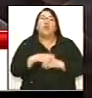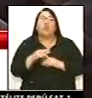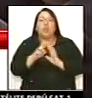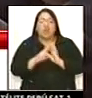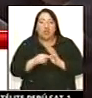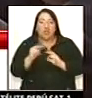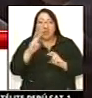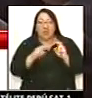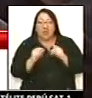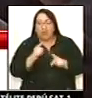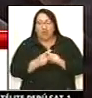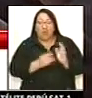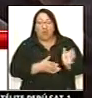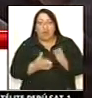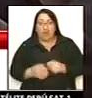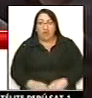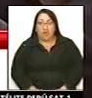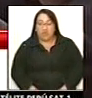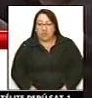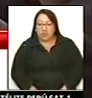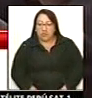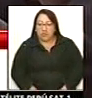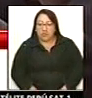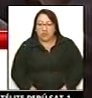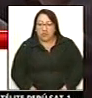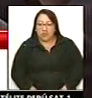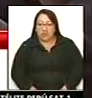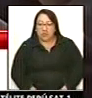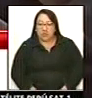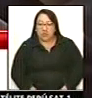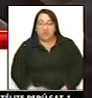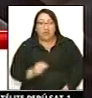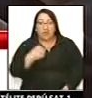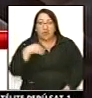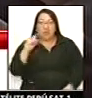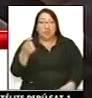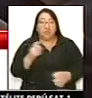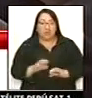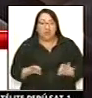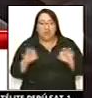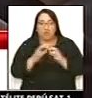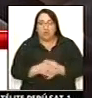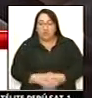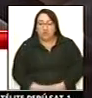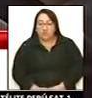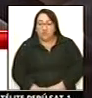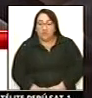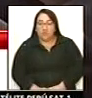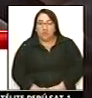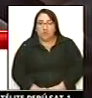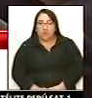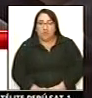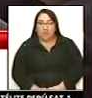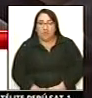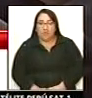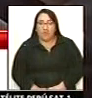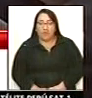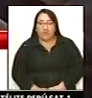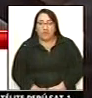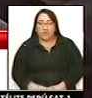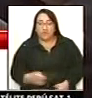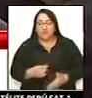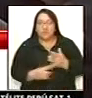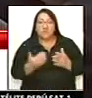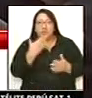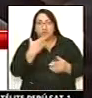La evaluación por pares tiene por primera premisa fundamental que quienes evalúan sepan